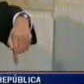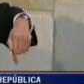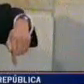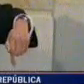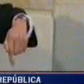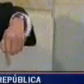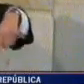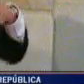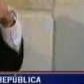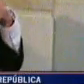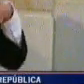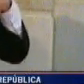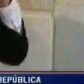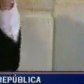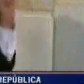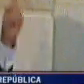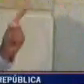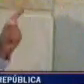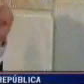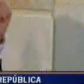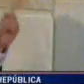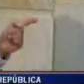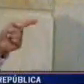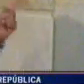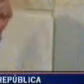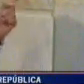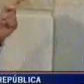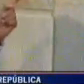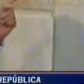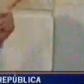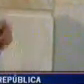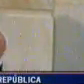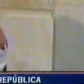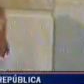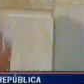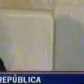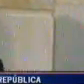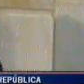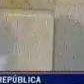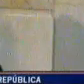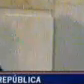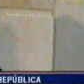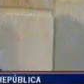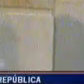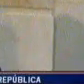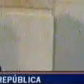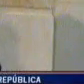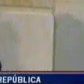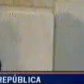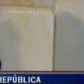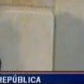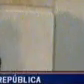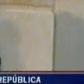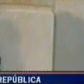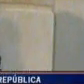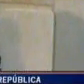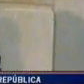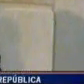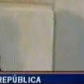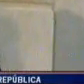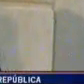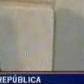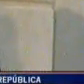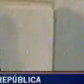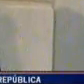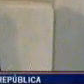kilovatio, quiere decir que la tarifa se va a pegar la disparada del siglo. O sea, que decir, doctor Cárdenas, que este es un sector buenísimo,